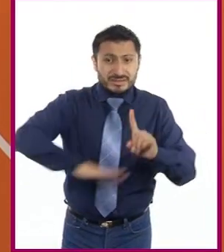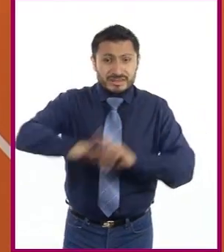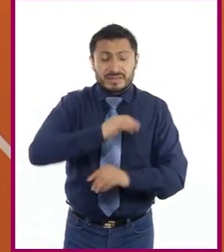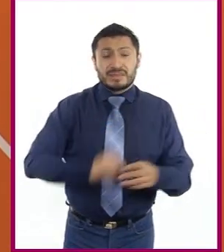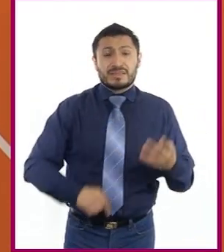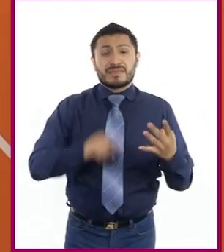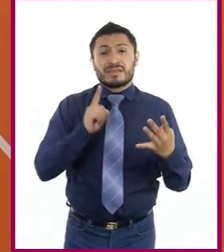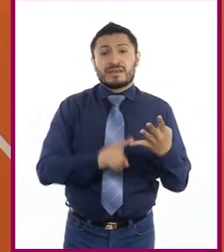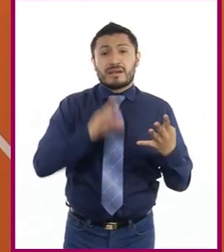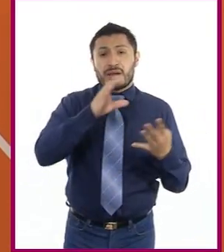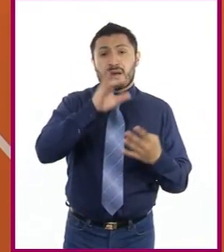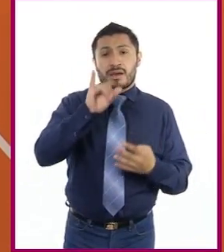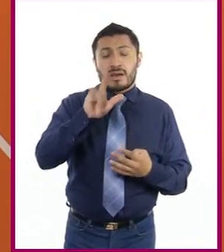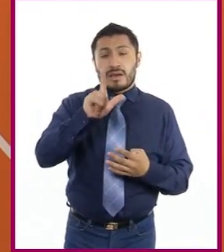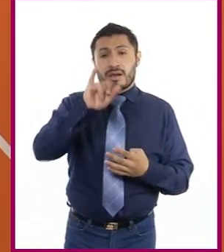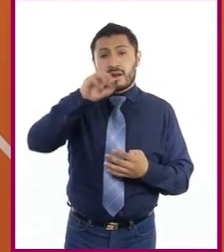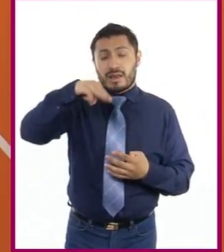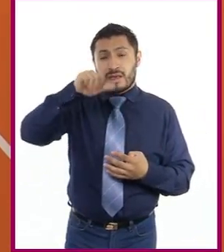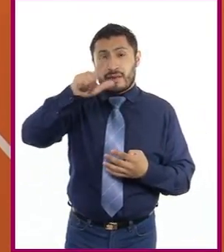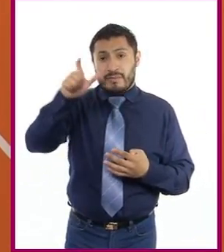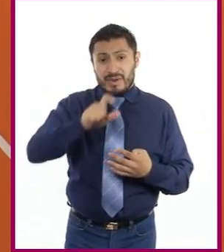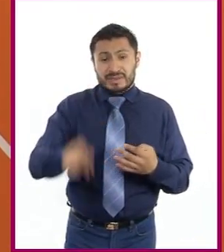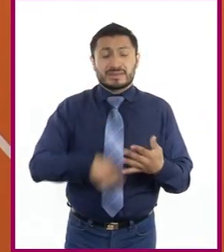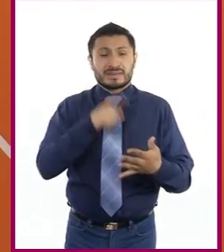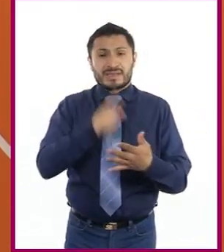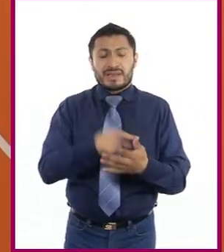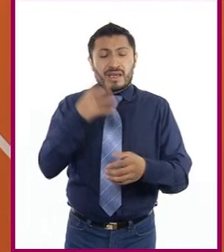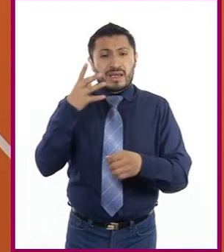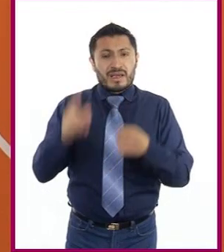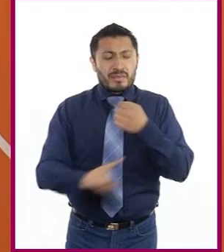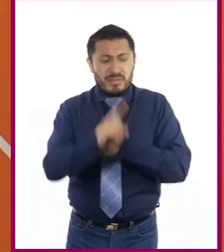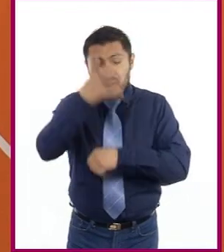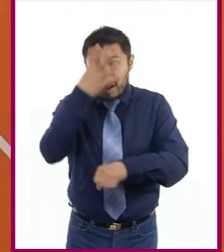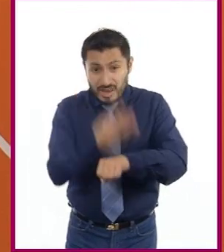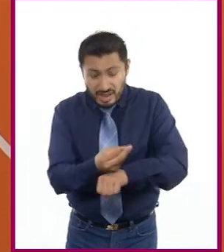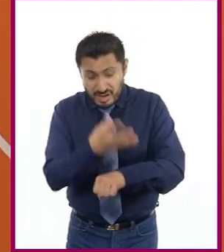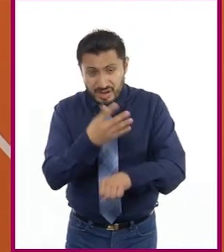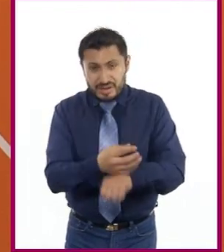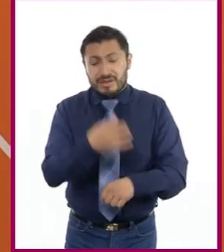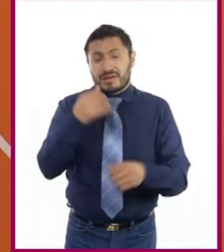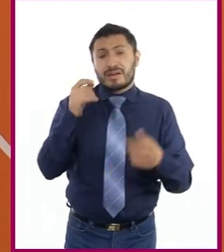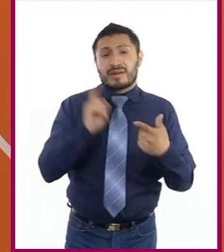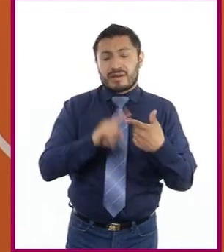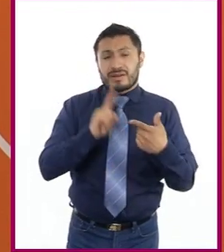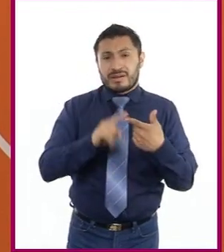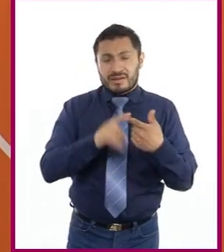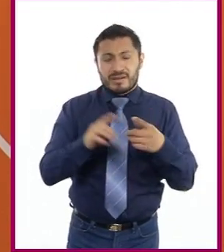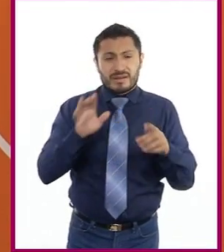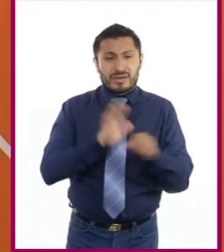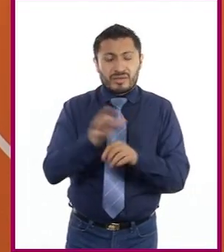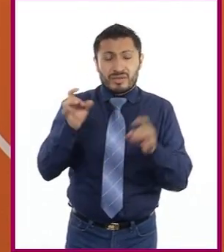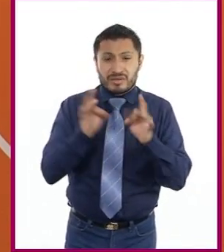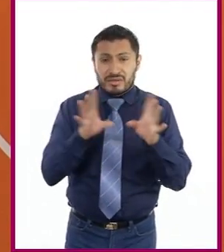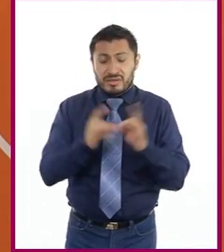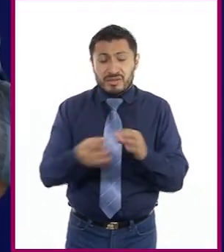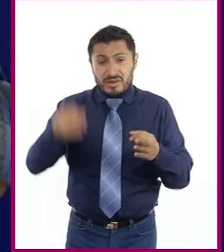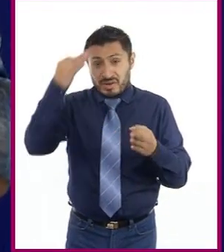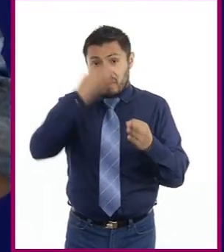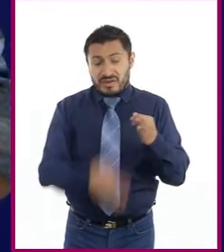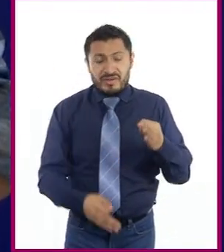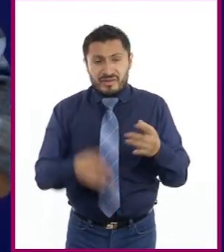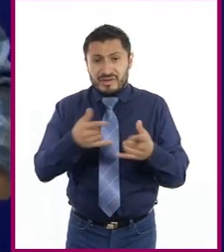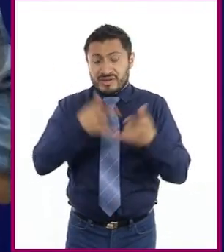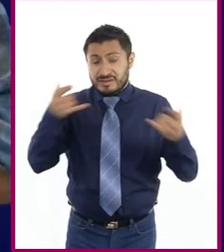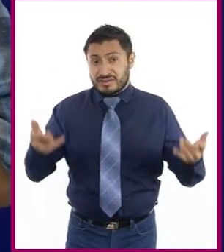el clímax de la obra, la resolución del conflicto, así como las situaciones que determinan el final.